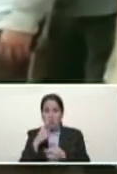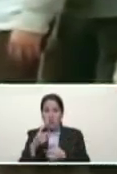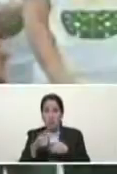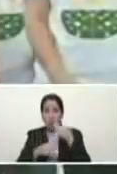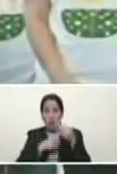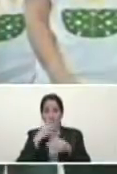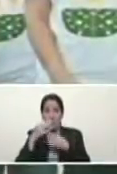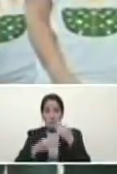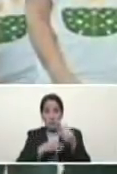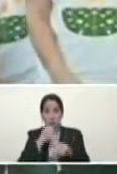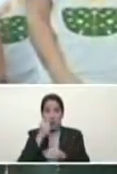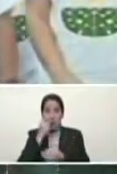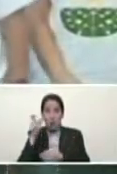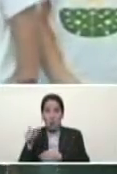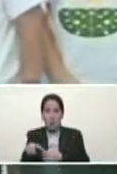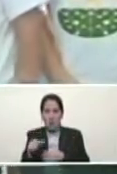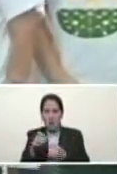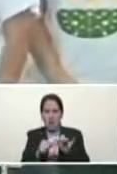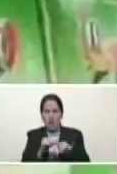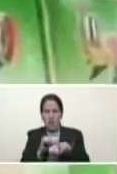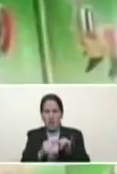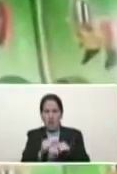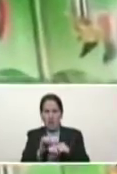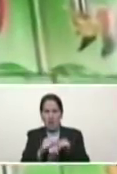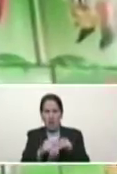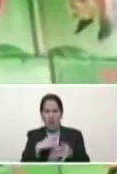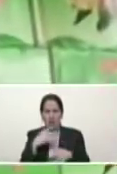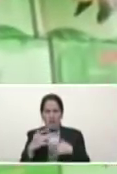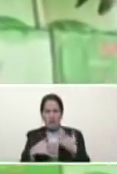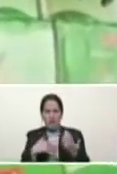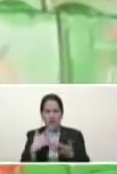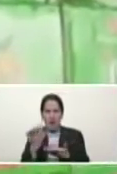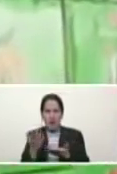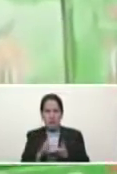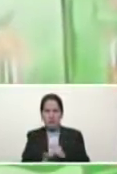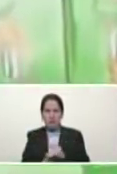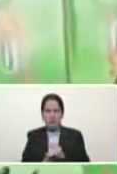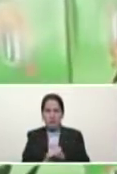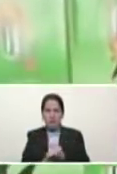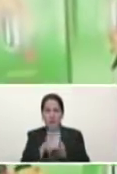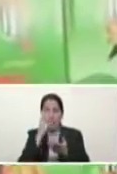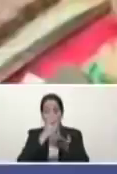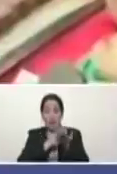estos momentos en qué consiste la actividad. ¡Leales siempre!